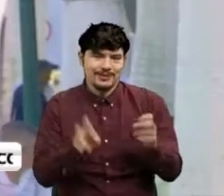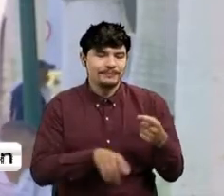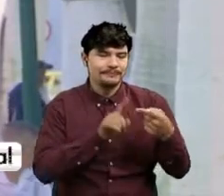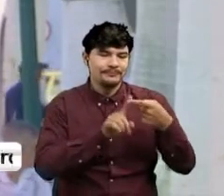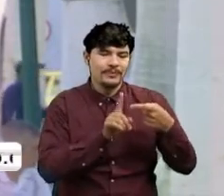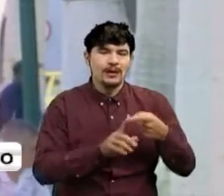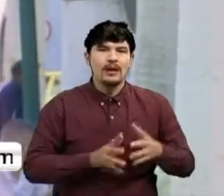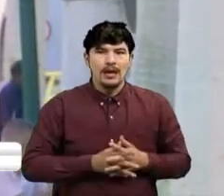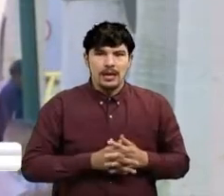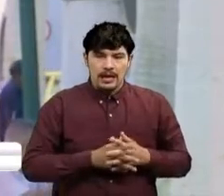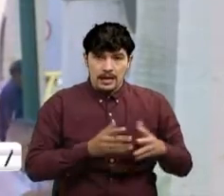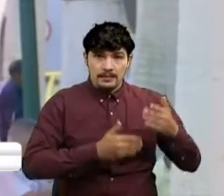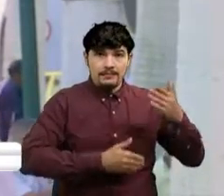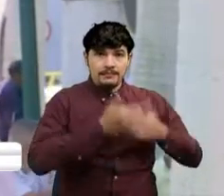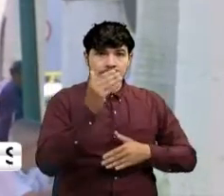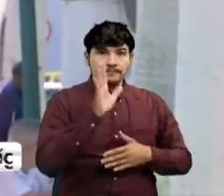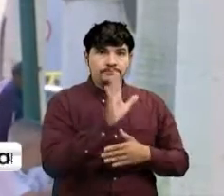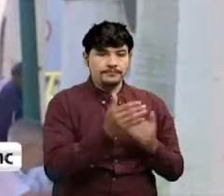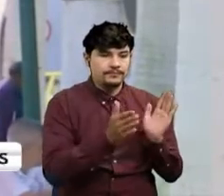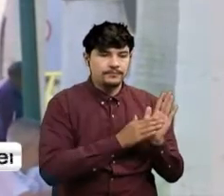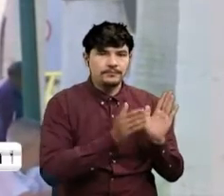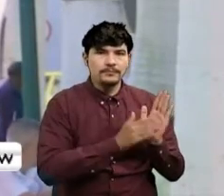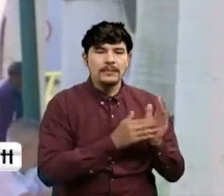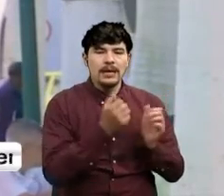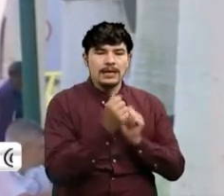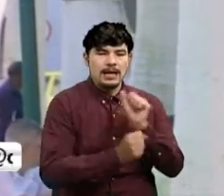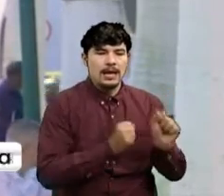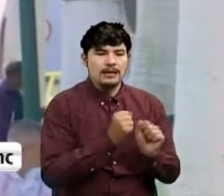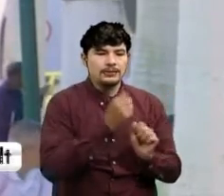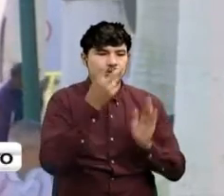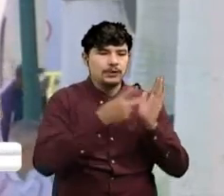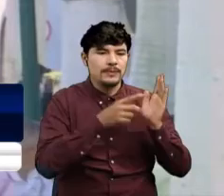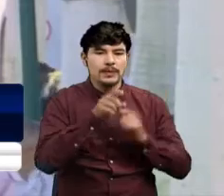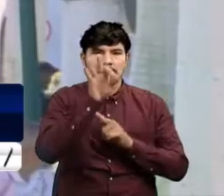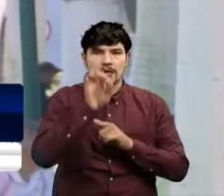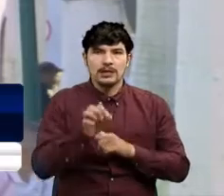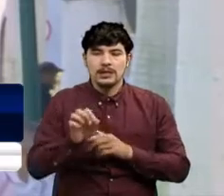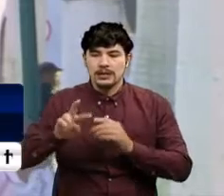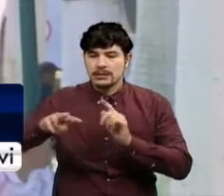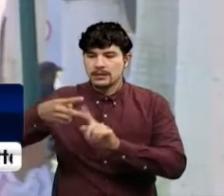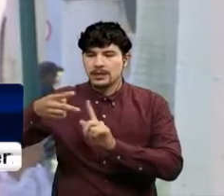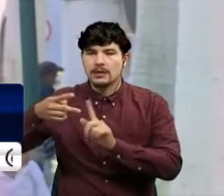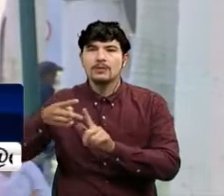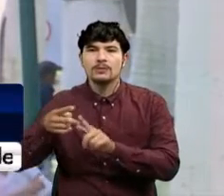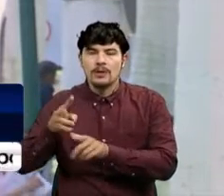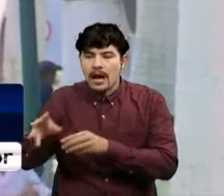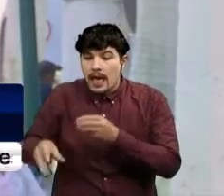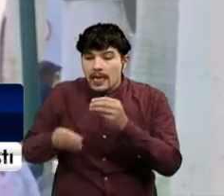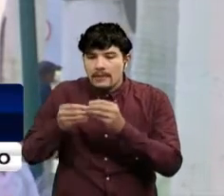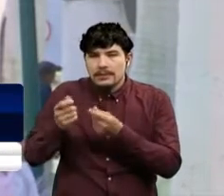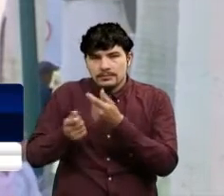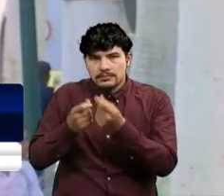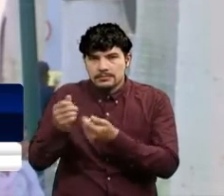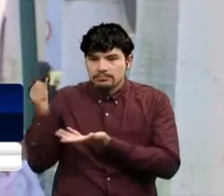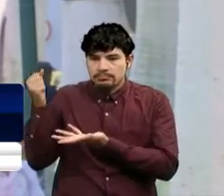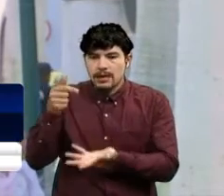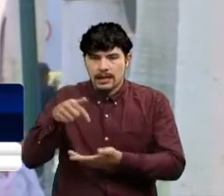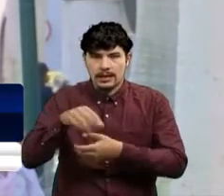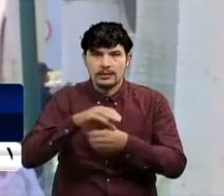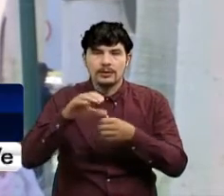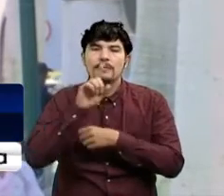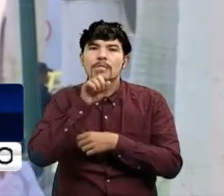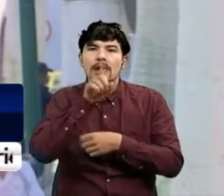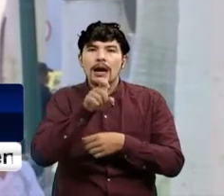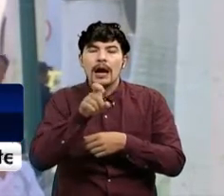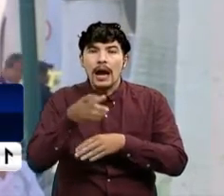a que inició la vigencia del año 2018 y segundo a un reajuste presupuestal se espera que antes